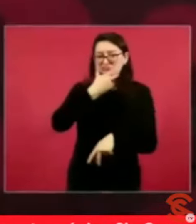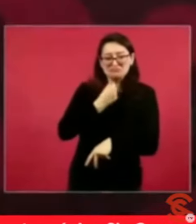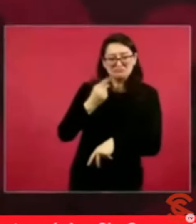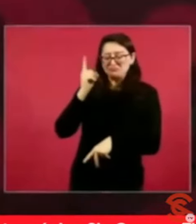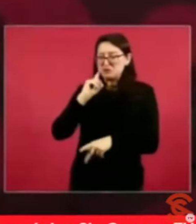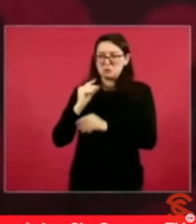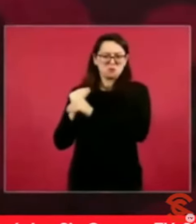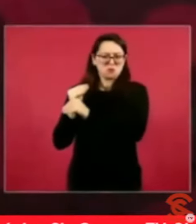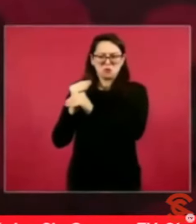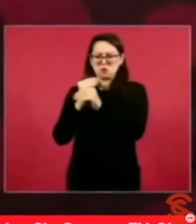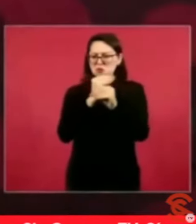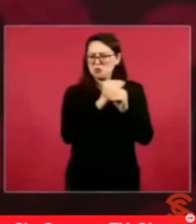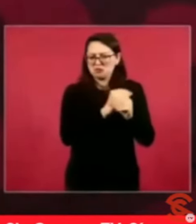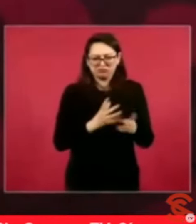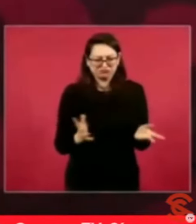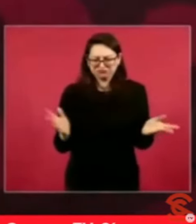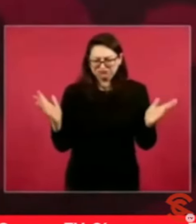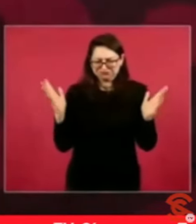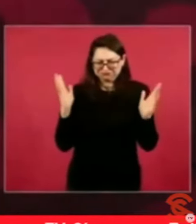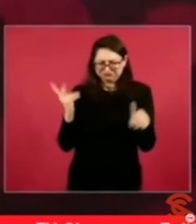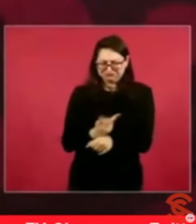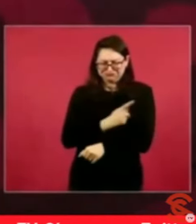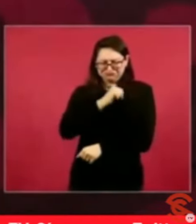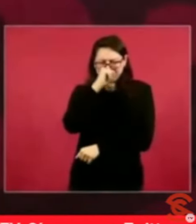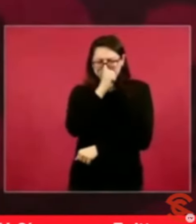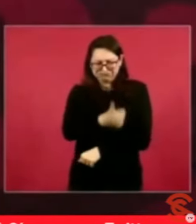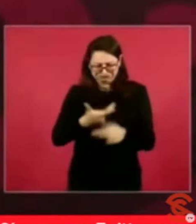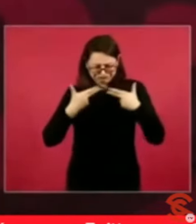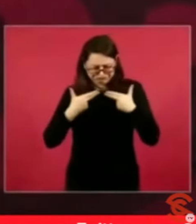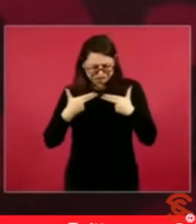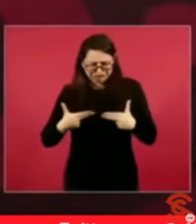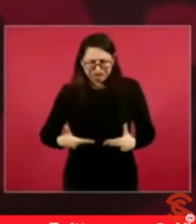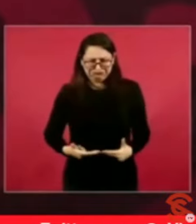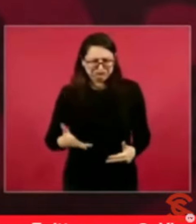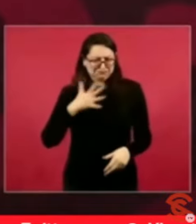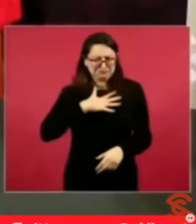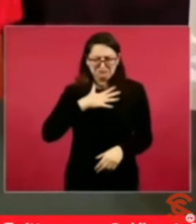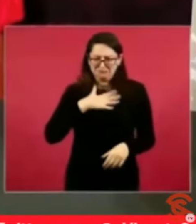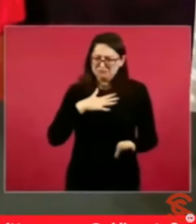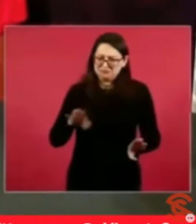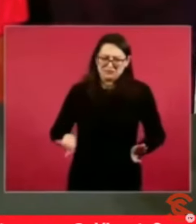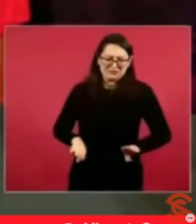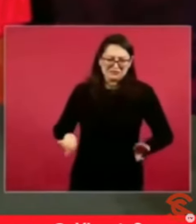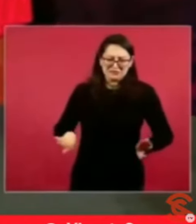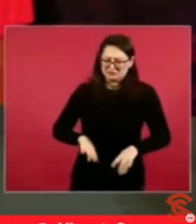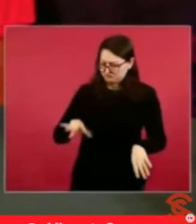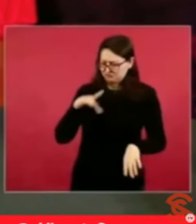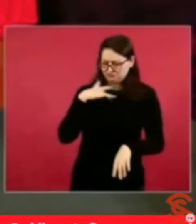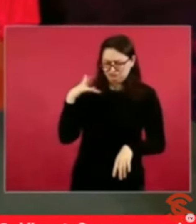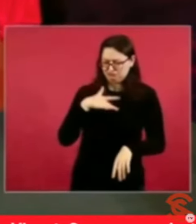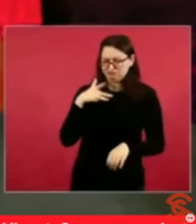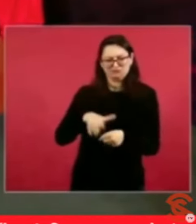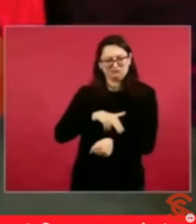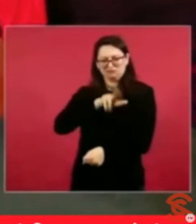no Eso es parte de mi manera de ser son mis